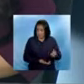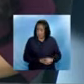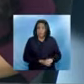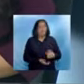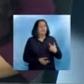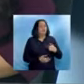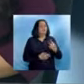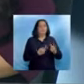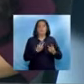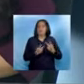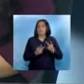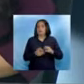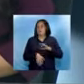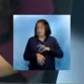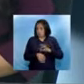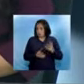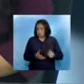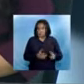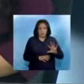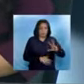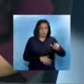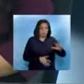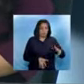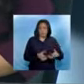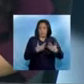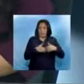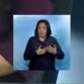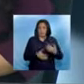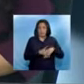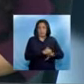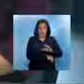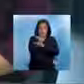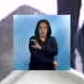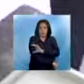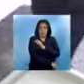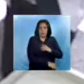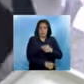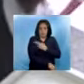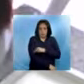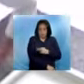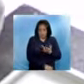como visitadoras médicas para robar valiosos equipos de clínicas y hospitales.